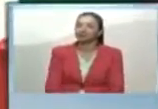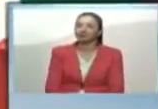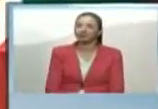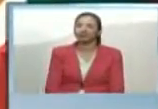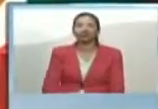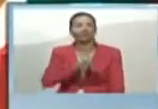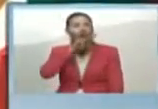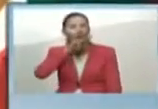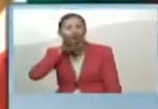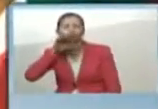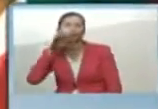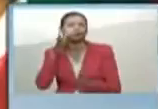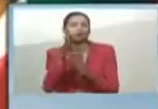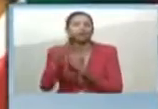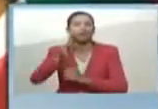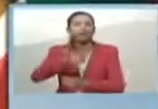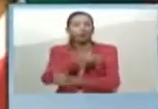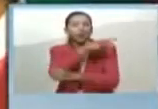de la historia.